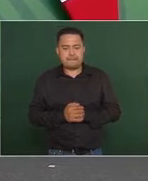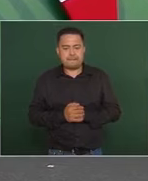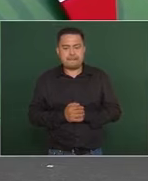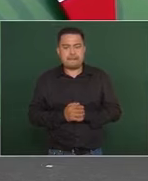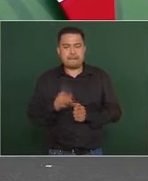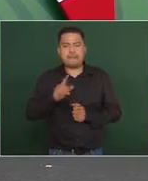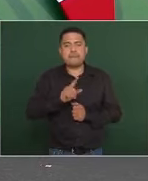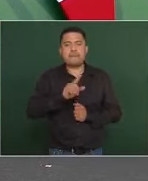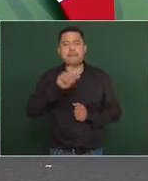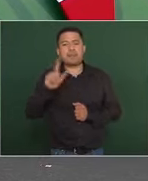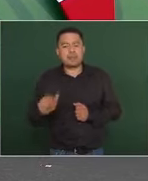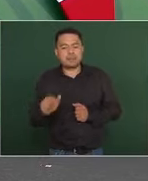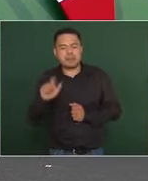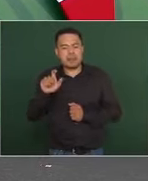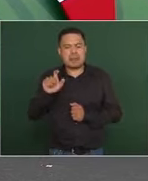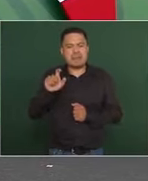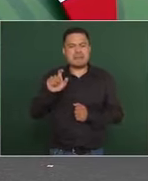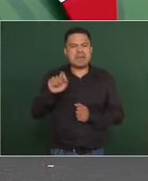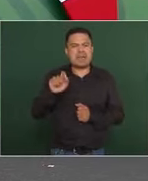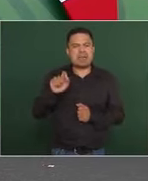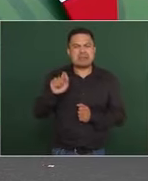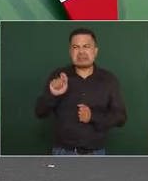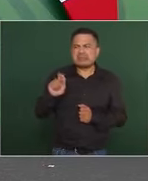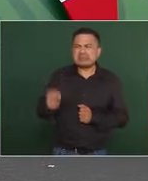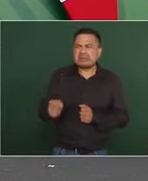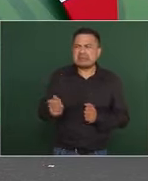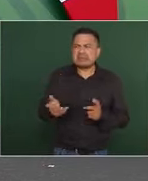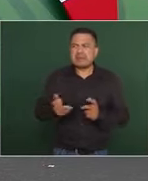Y se va a 20, ¿qué? Aquí.